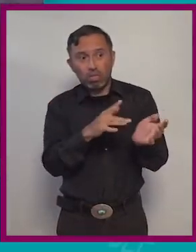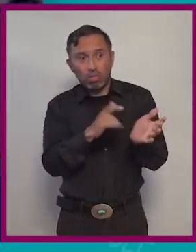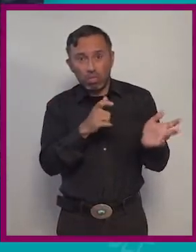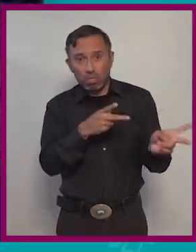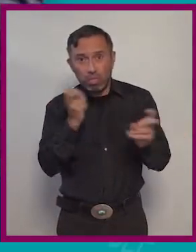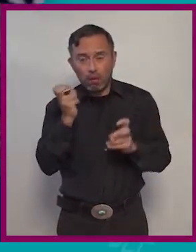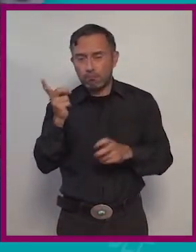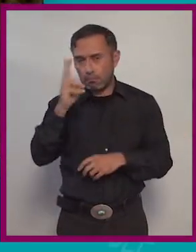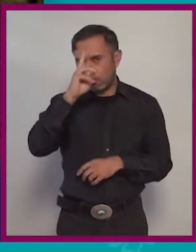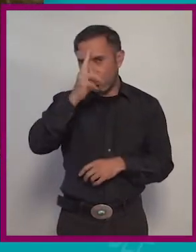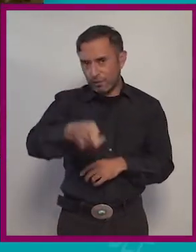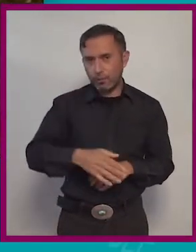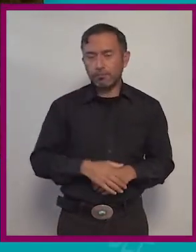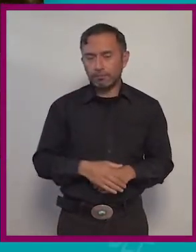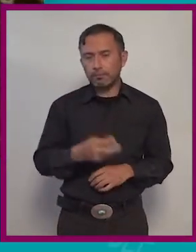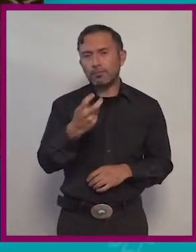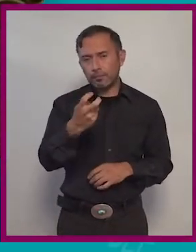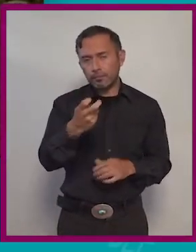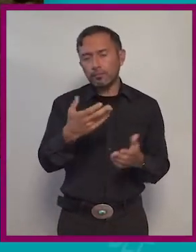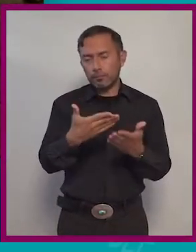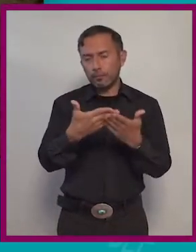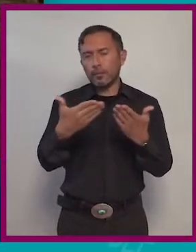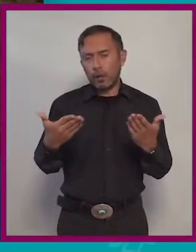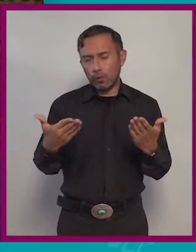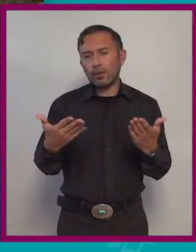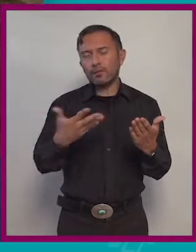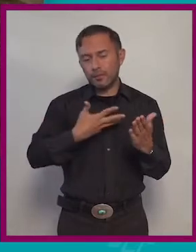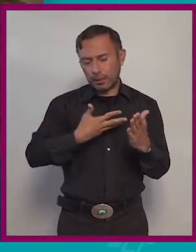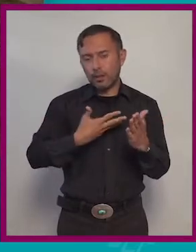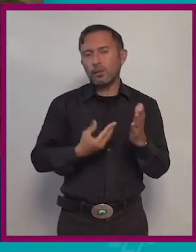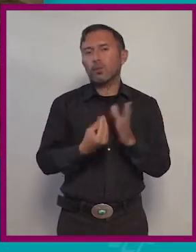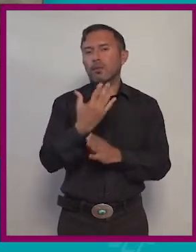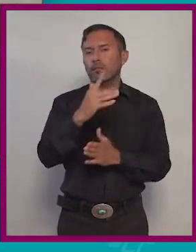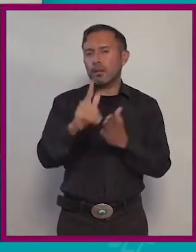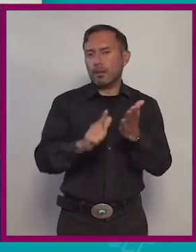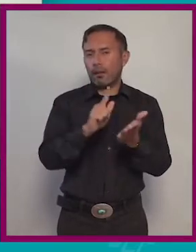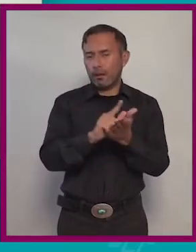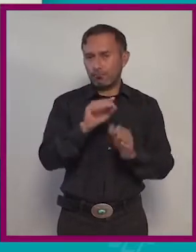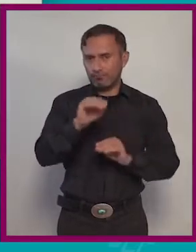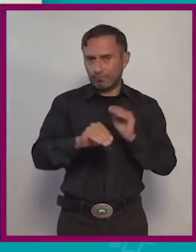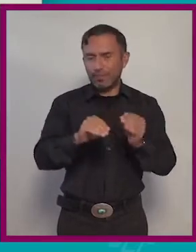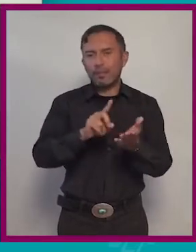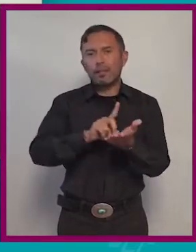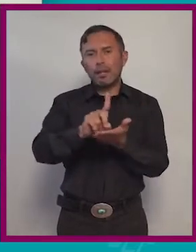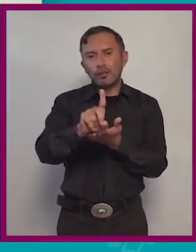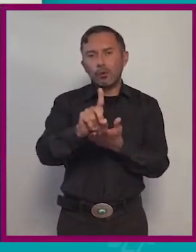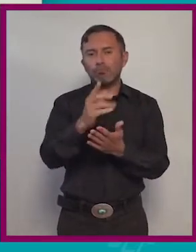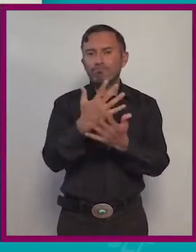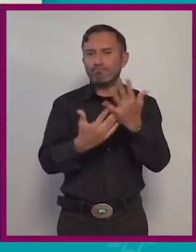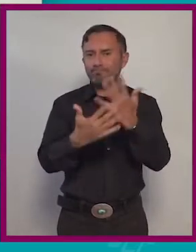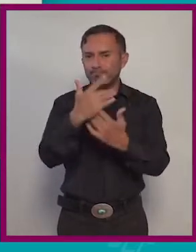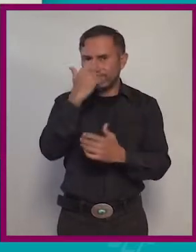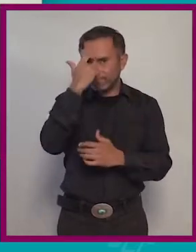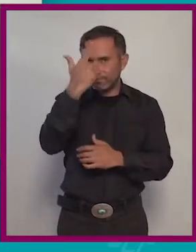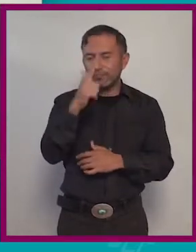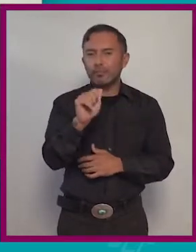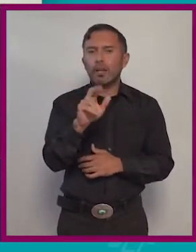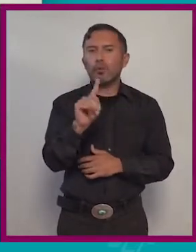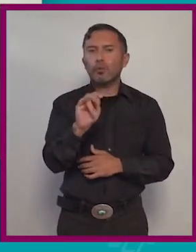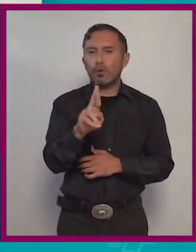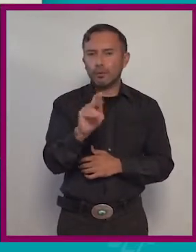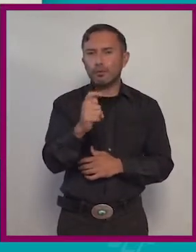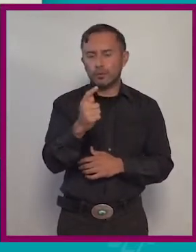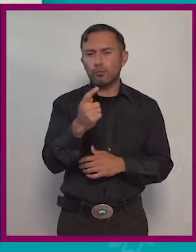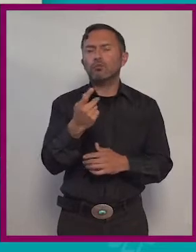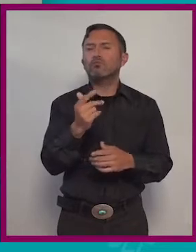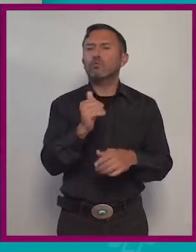Entonces, eso hoy es lo que tienen protegidos. Desde mi punto de vista no es suficiente. Los derechos de autor tienen una doble investidura,